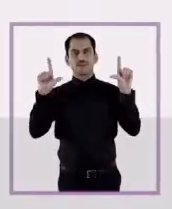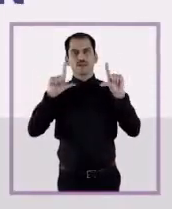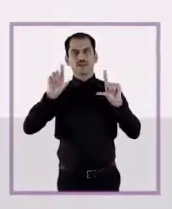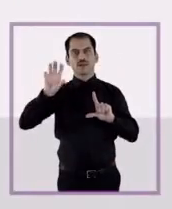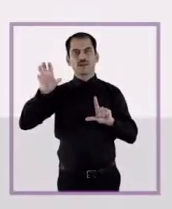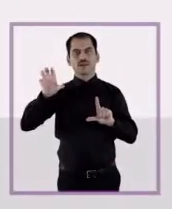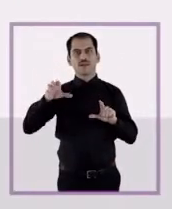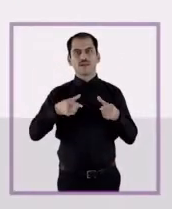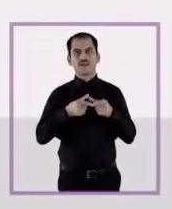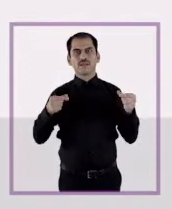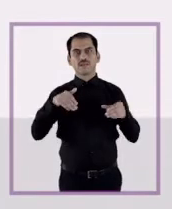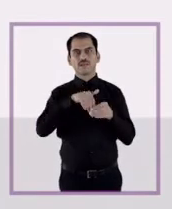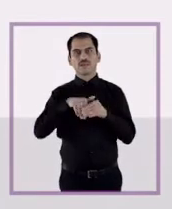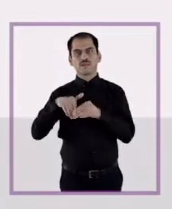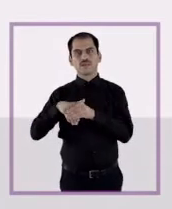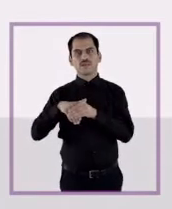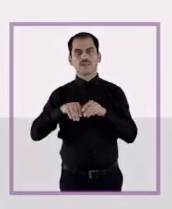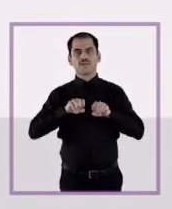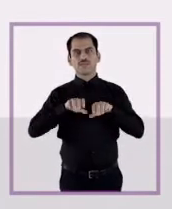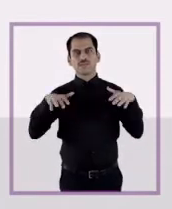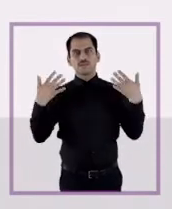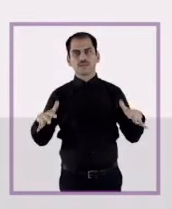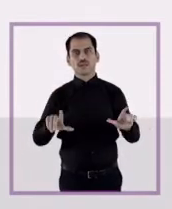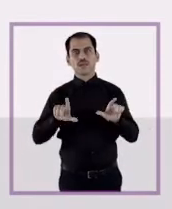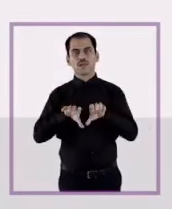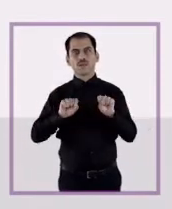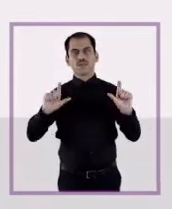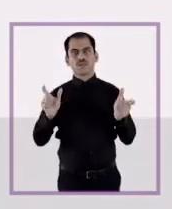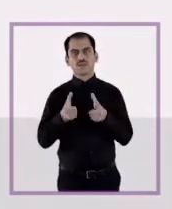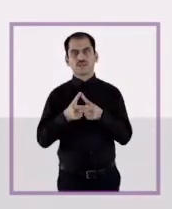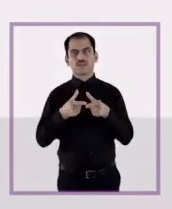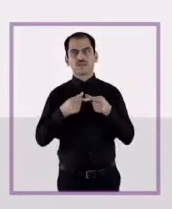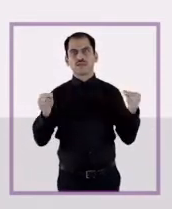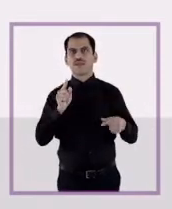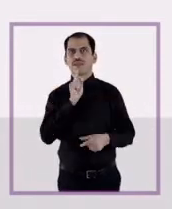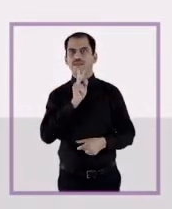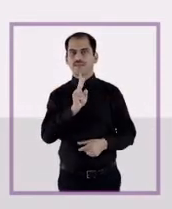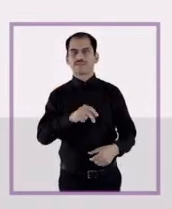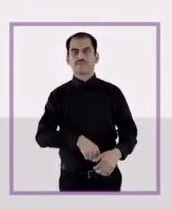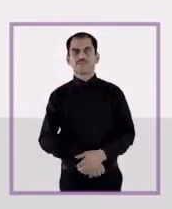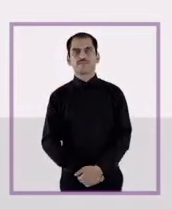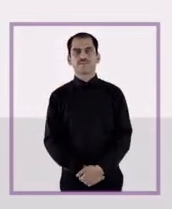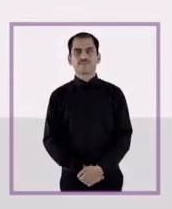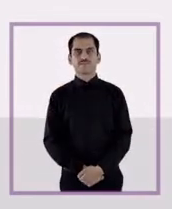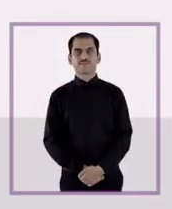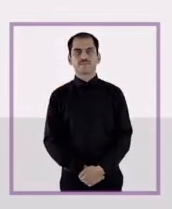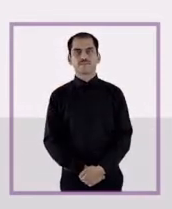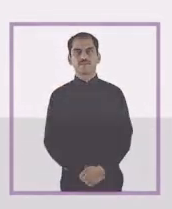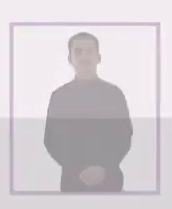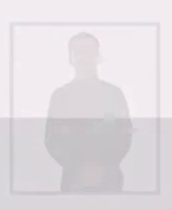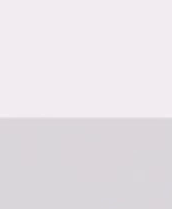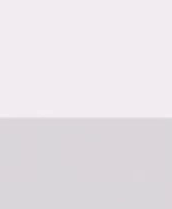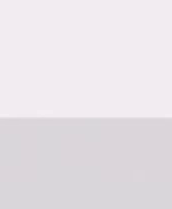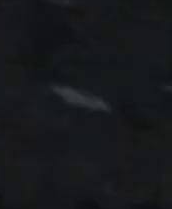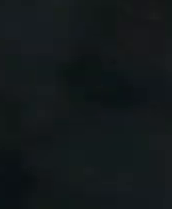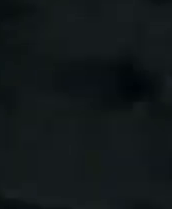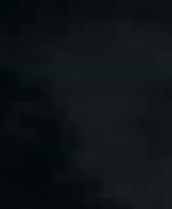Los canales de televisión han transmitido la franja electoral acordada por el Consejo Nacional de Televisión.